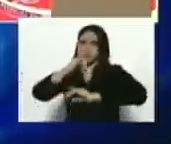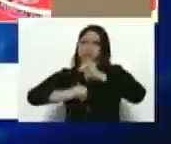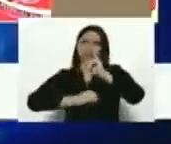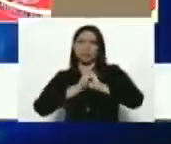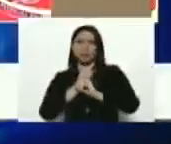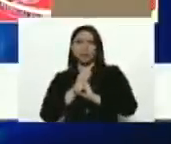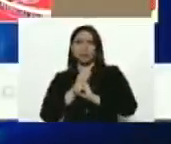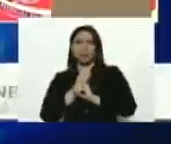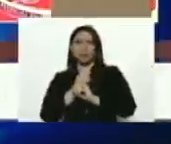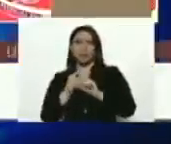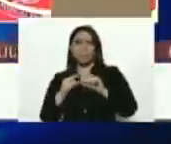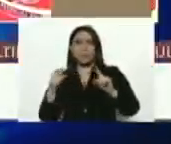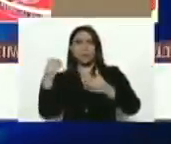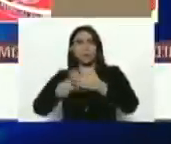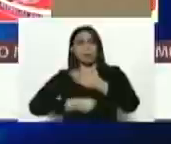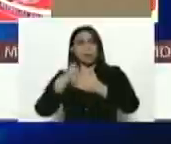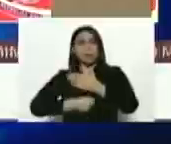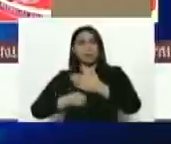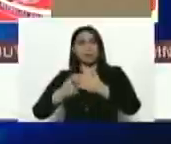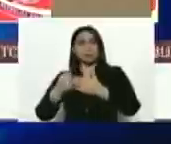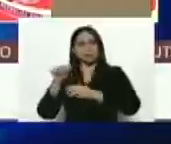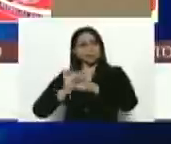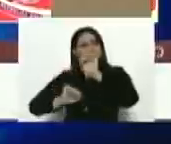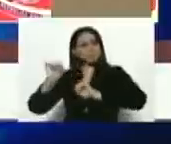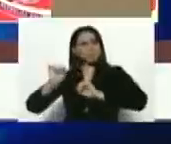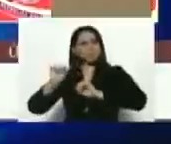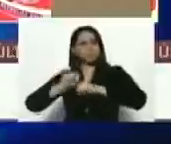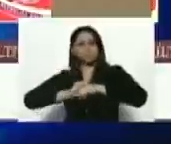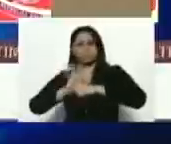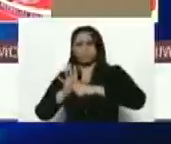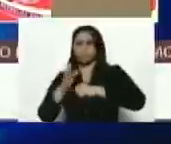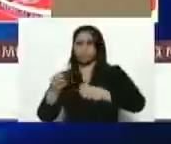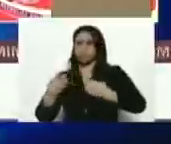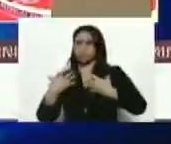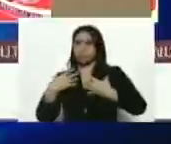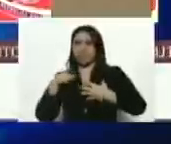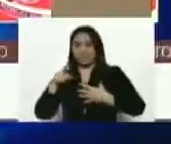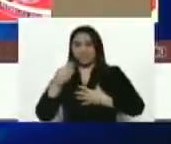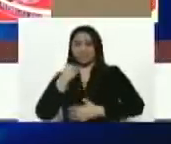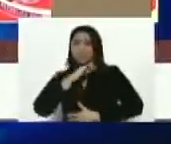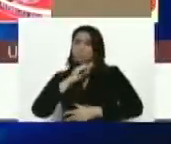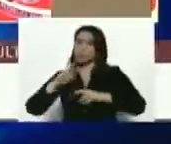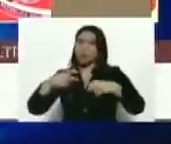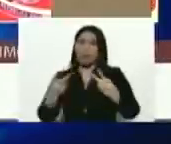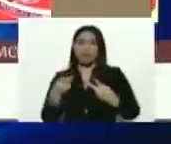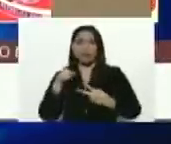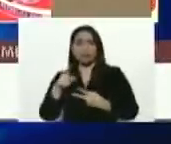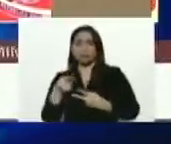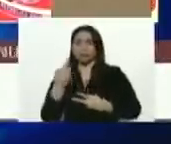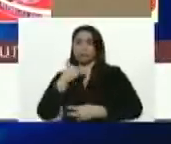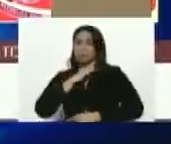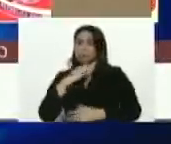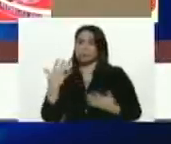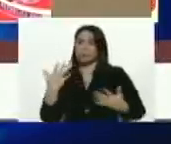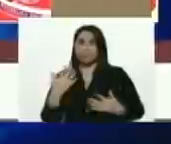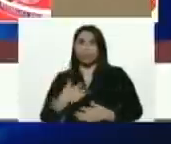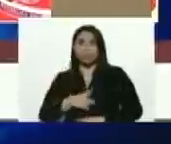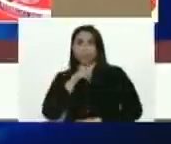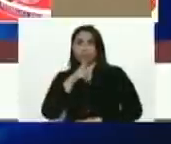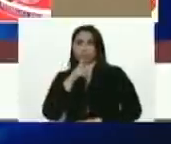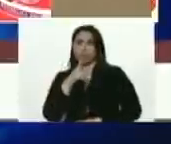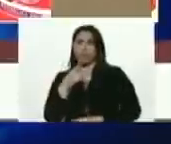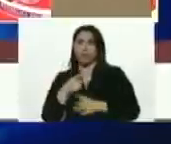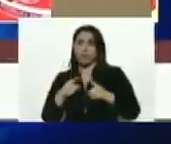internacional para combatir y prevenir el COVID-19. Un virus nuevo, un virus que es muy letal,